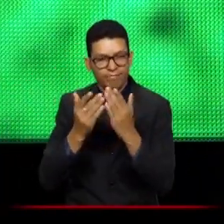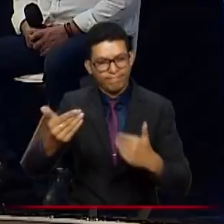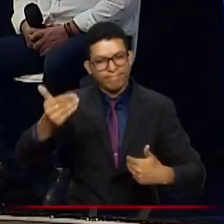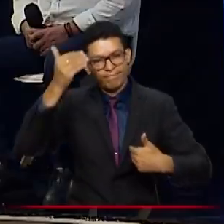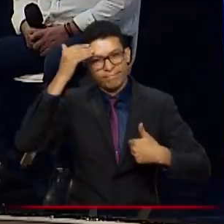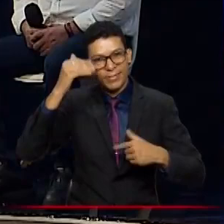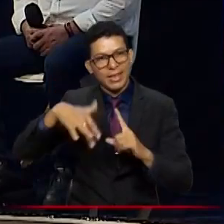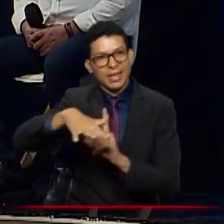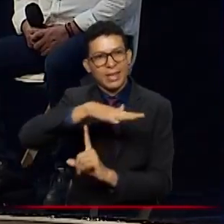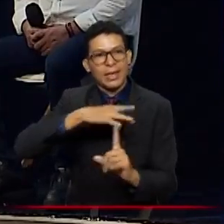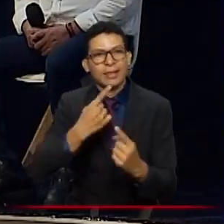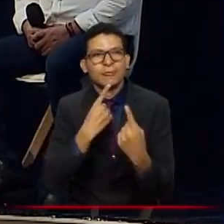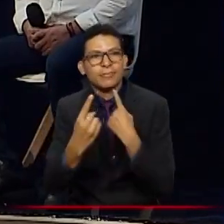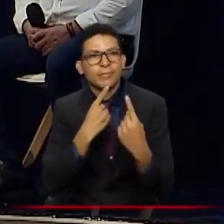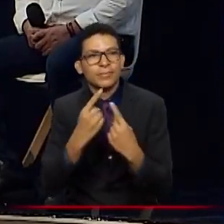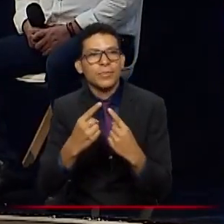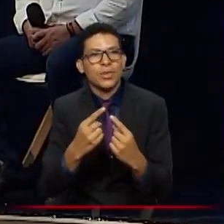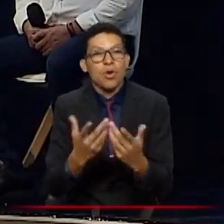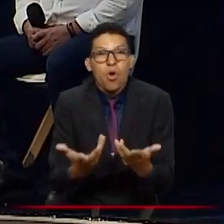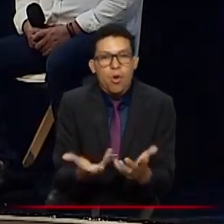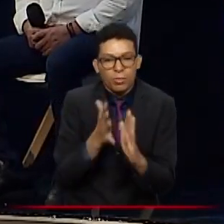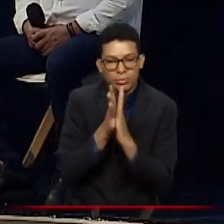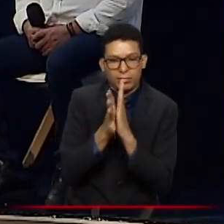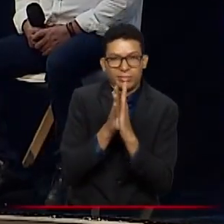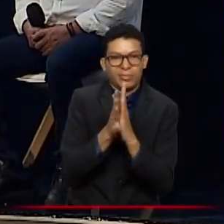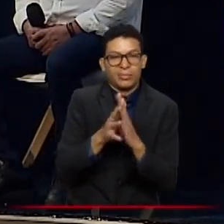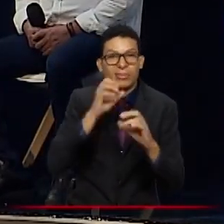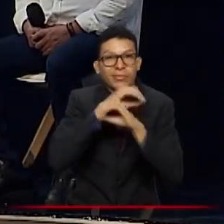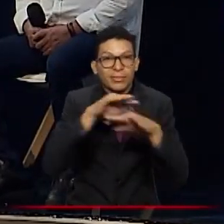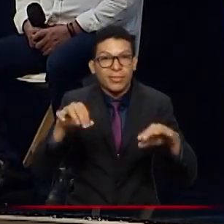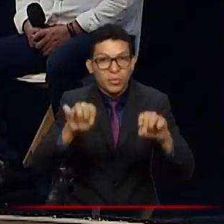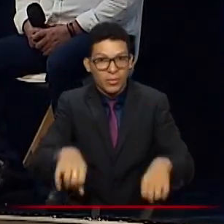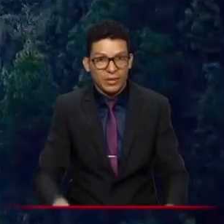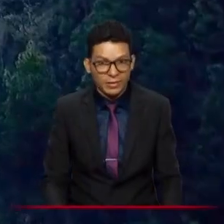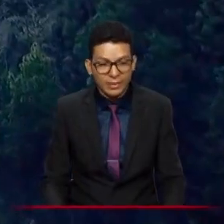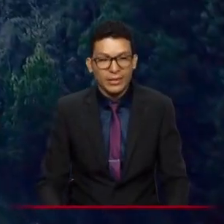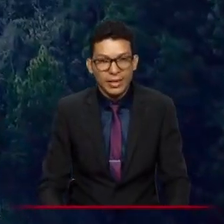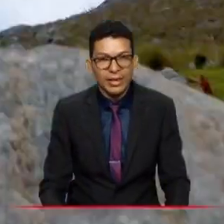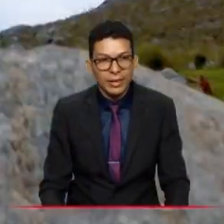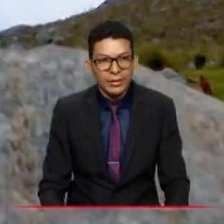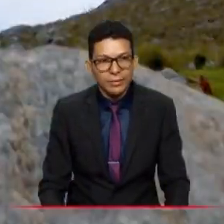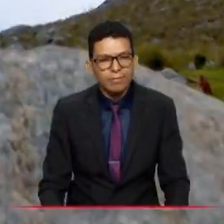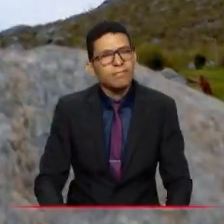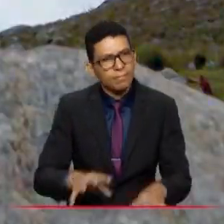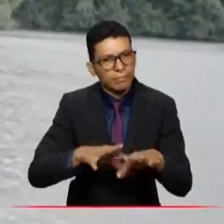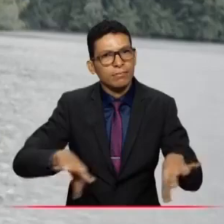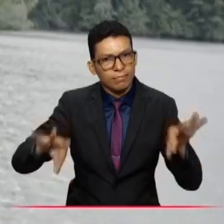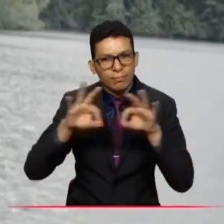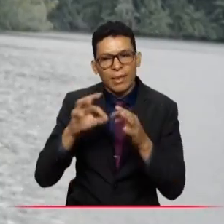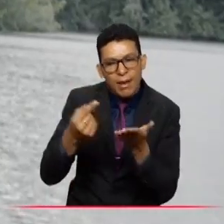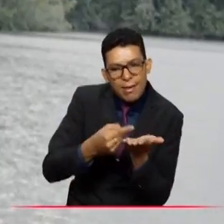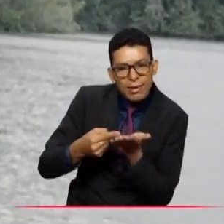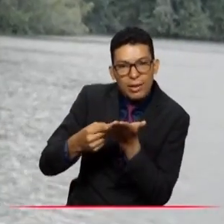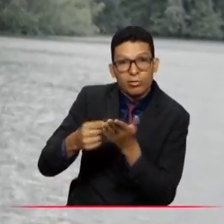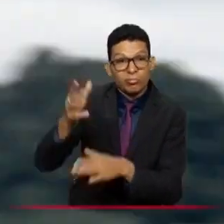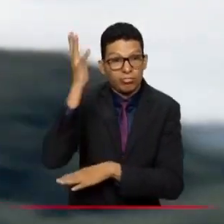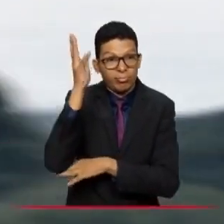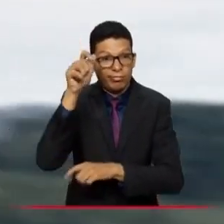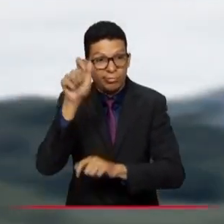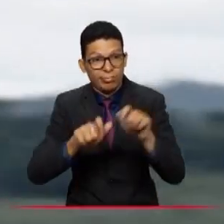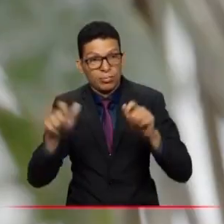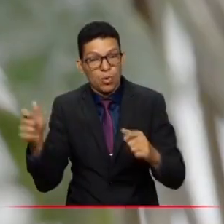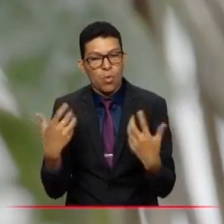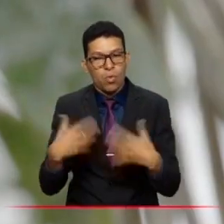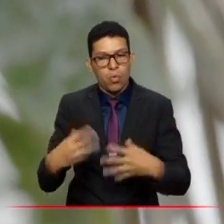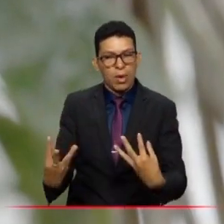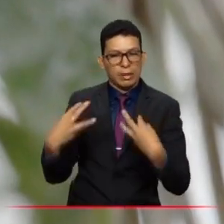conciencia ambiental y cómo esa información debe llegar al público. Supremamente importante el conversatorio con unos panelistas que enriquecieron